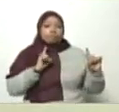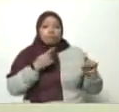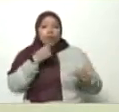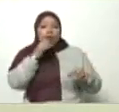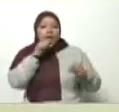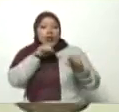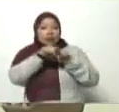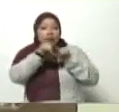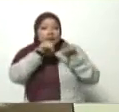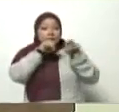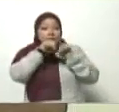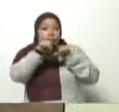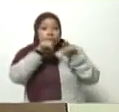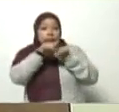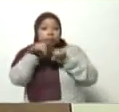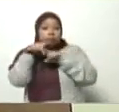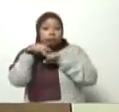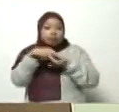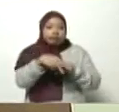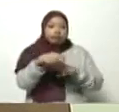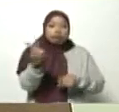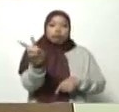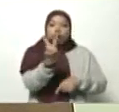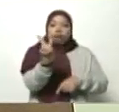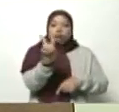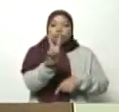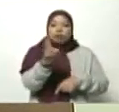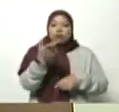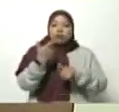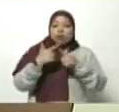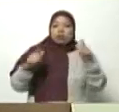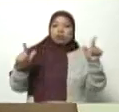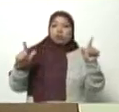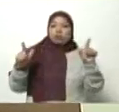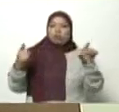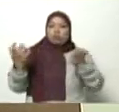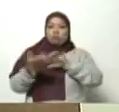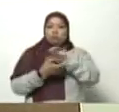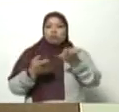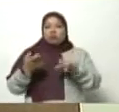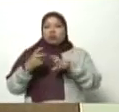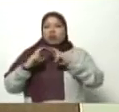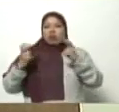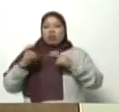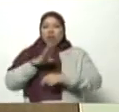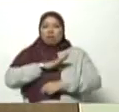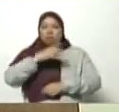y el ensañamiento que tiene contra este país, debería inhibirse, porque es un tema personal.